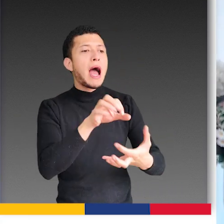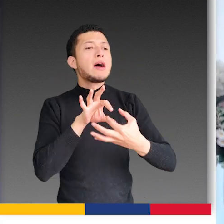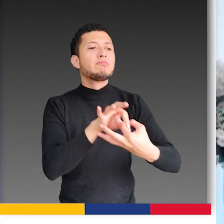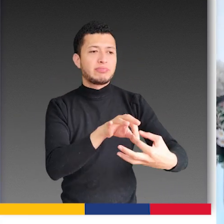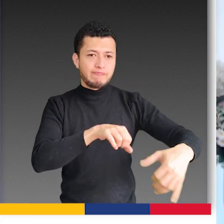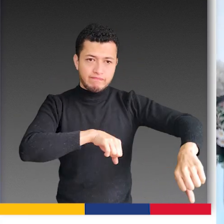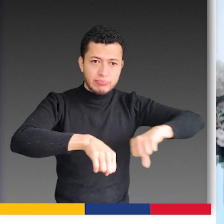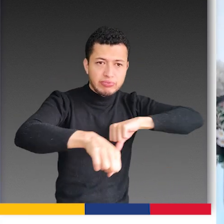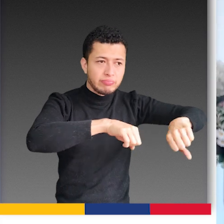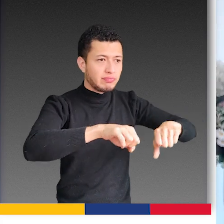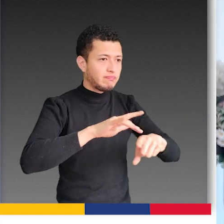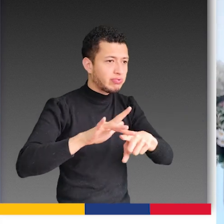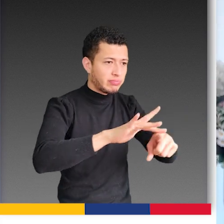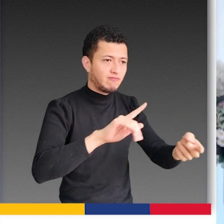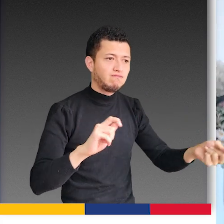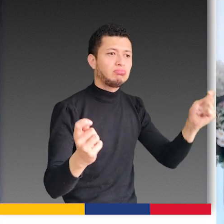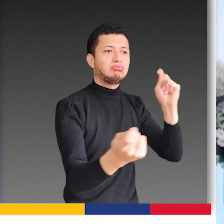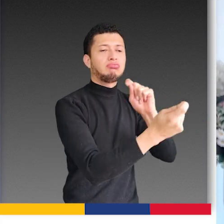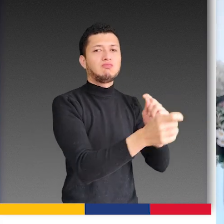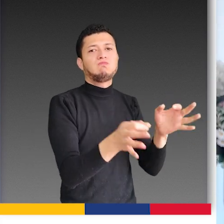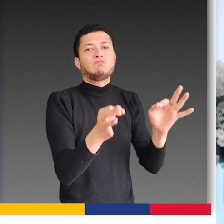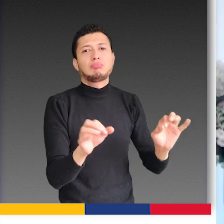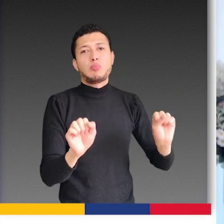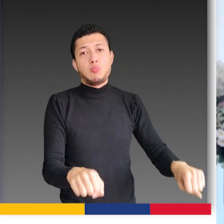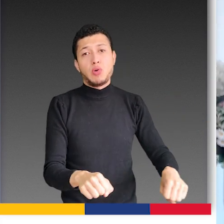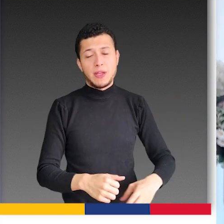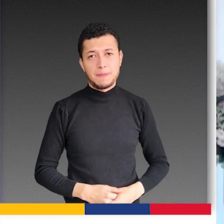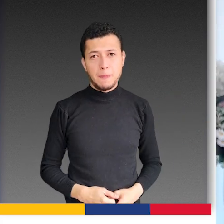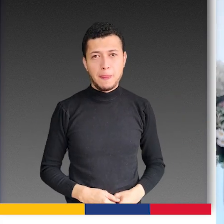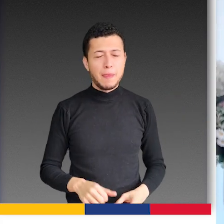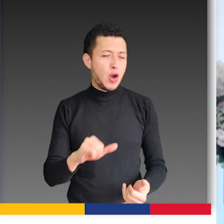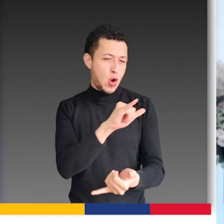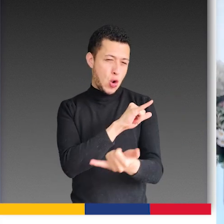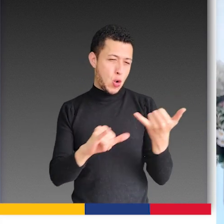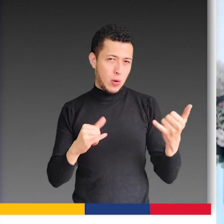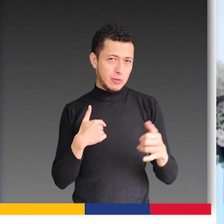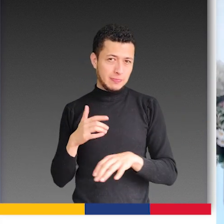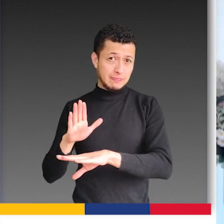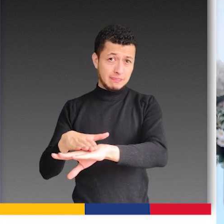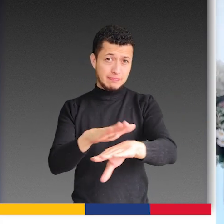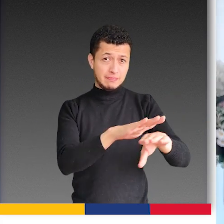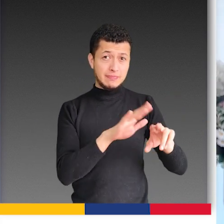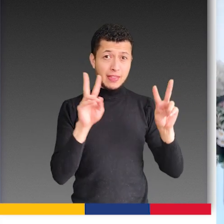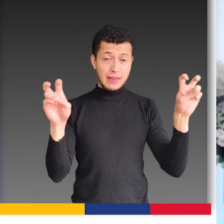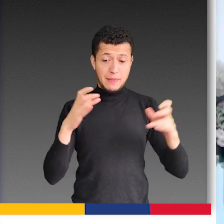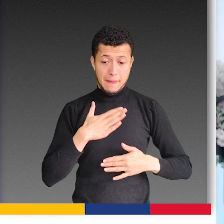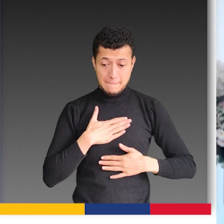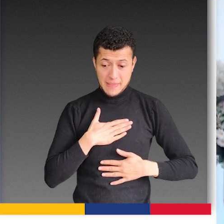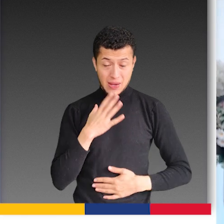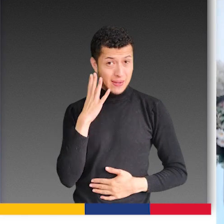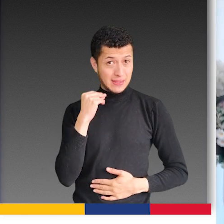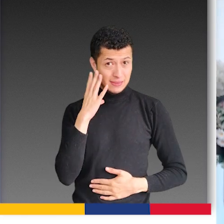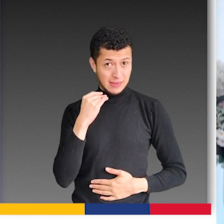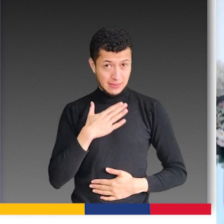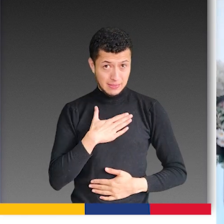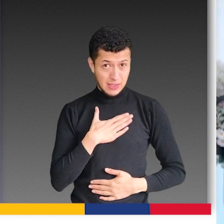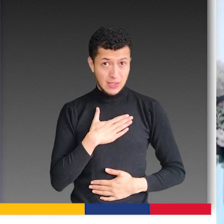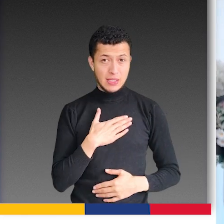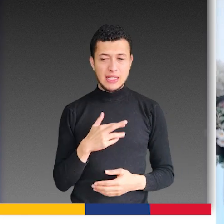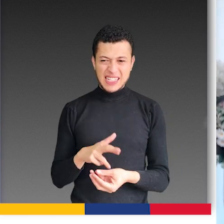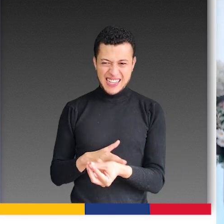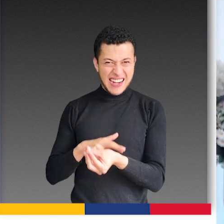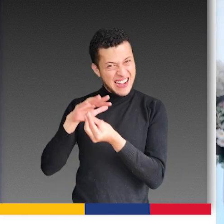tenga presupuestos que permitan anclar acciones de cambio y de transformación. Por último, quiero